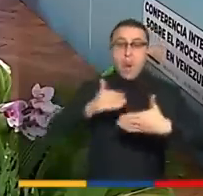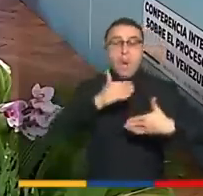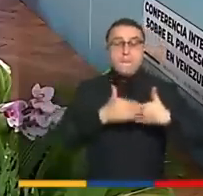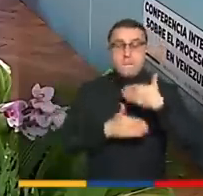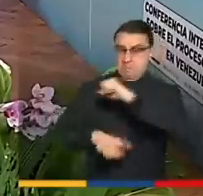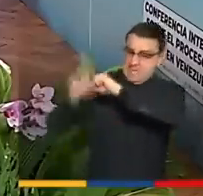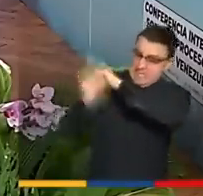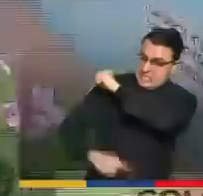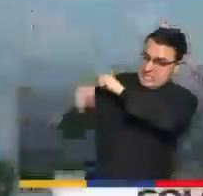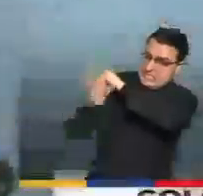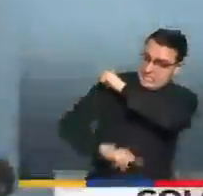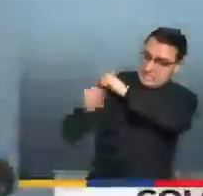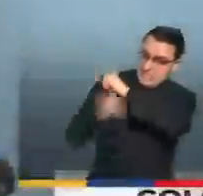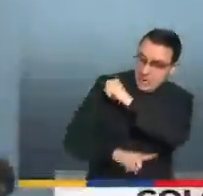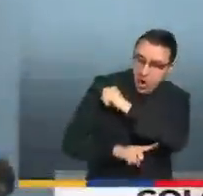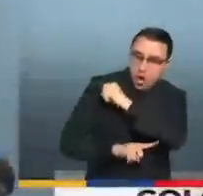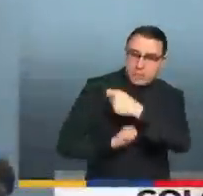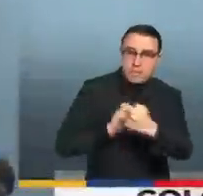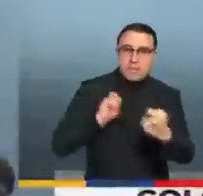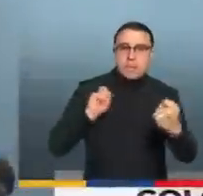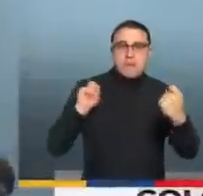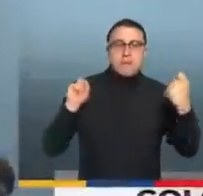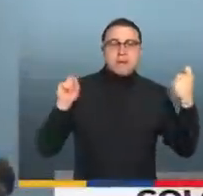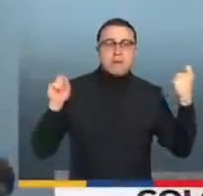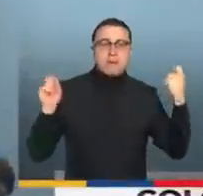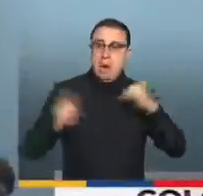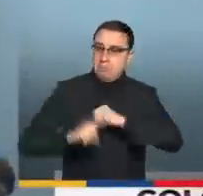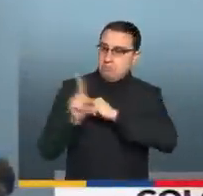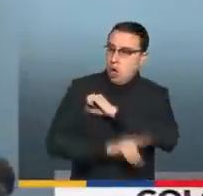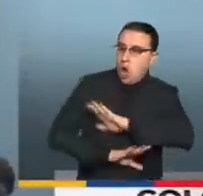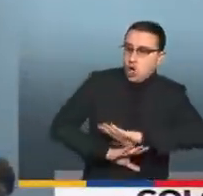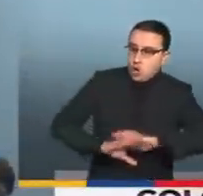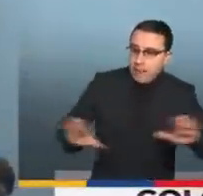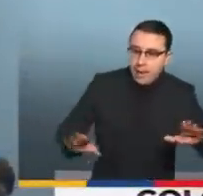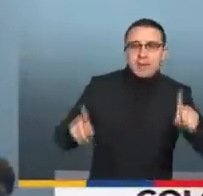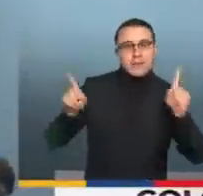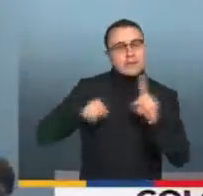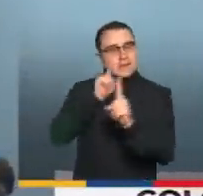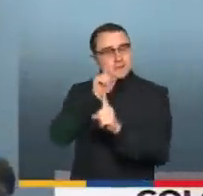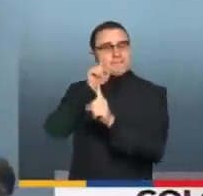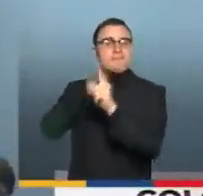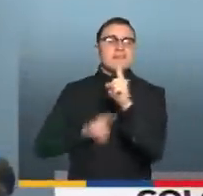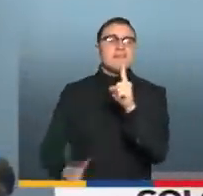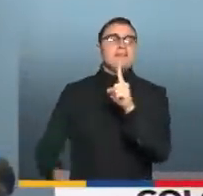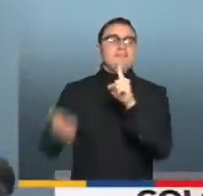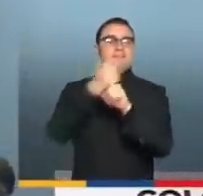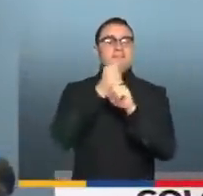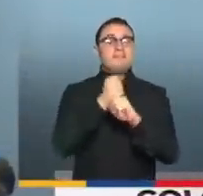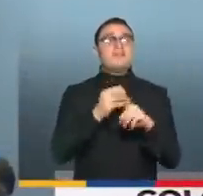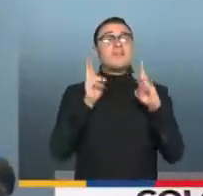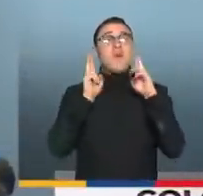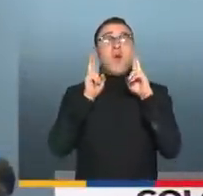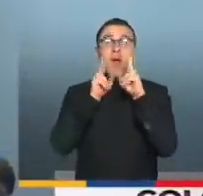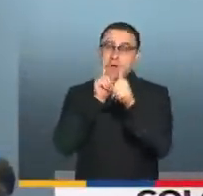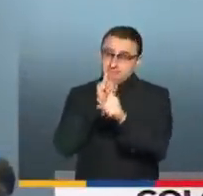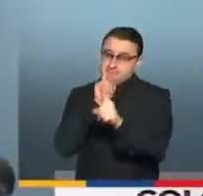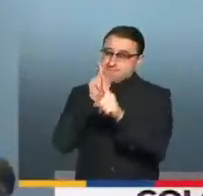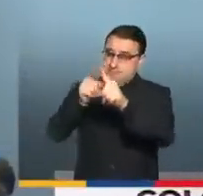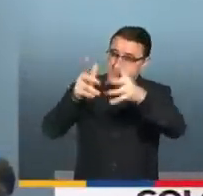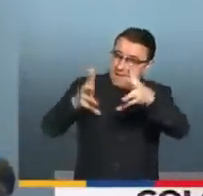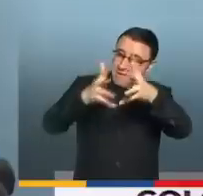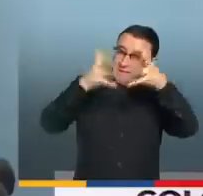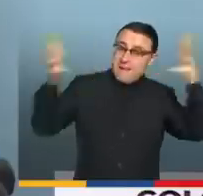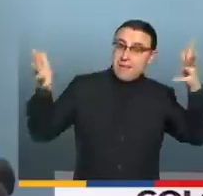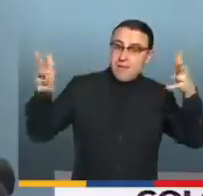de sanciones también sería una gran conquista. Ojalá que al final la gran conquista es que